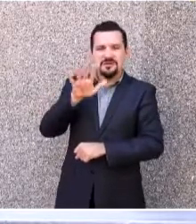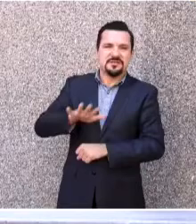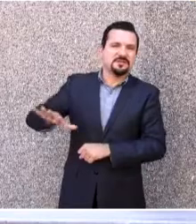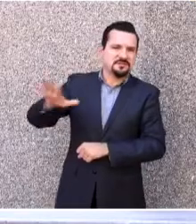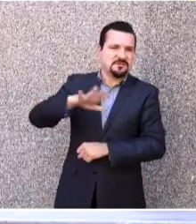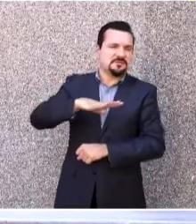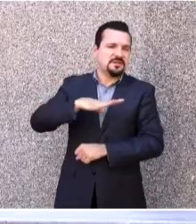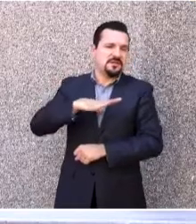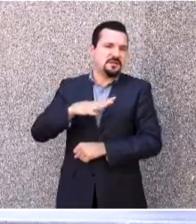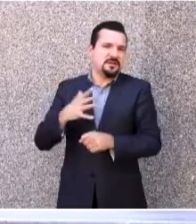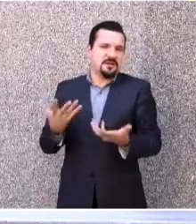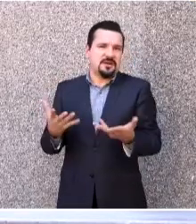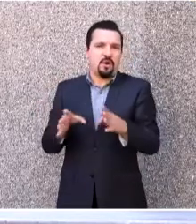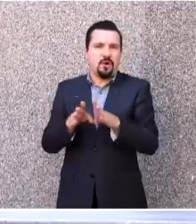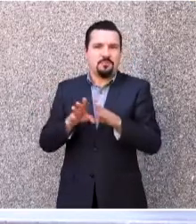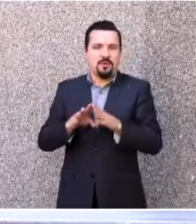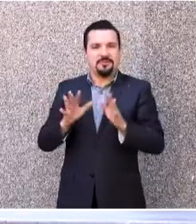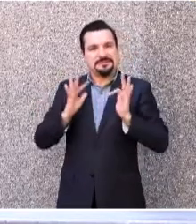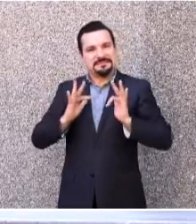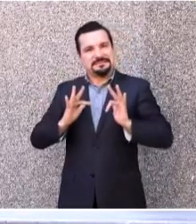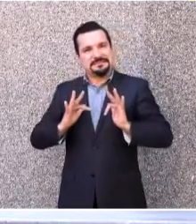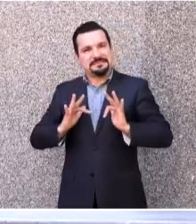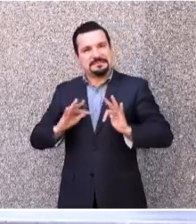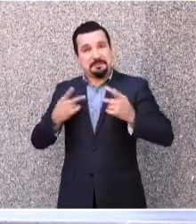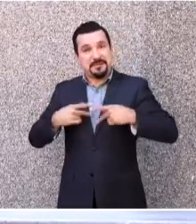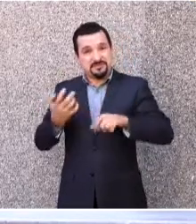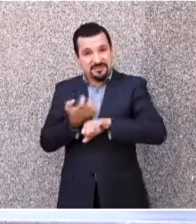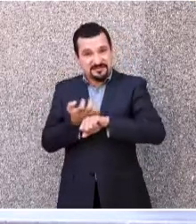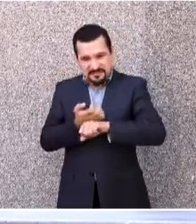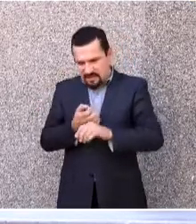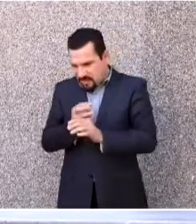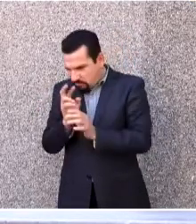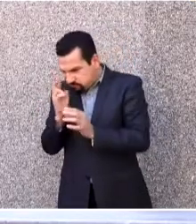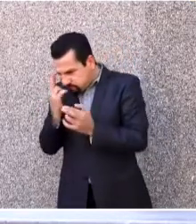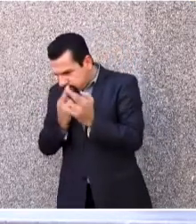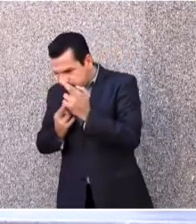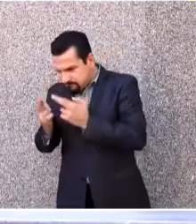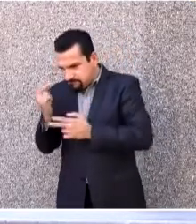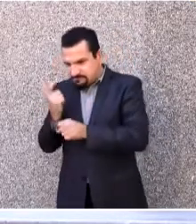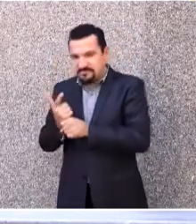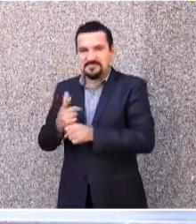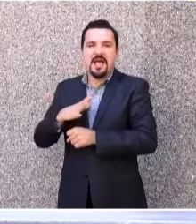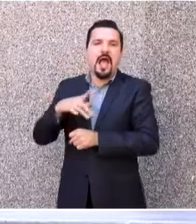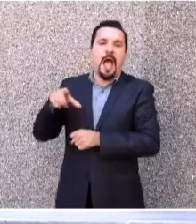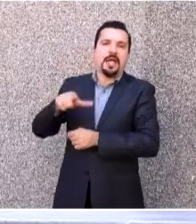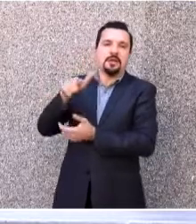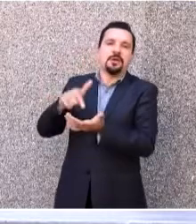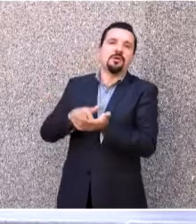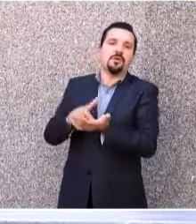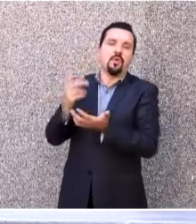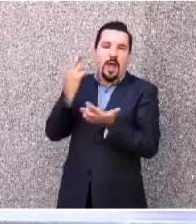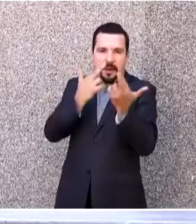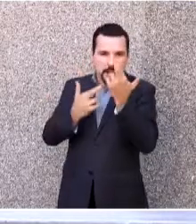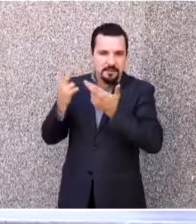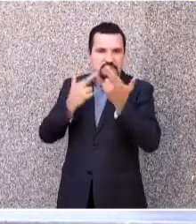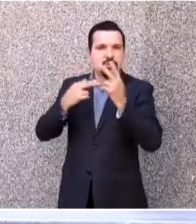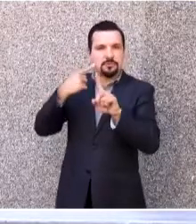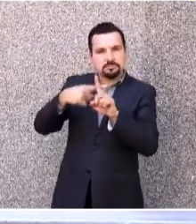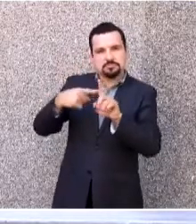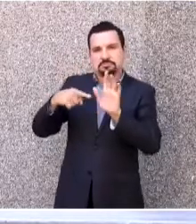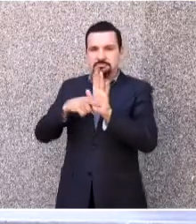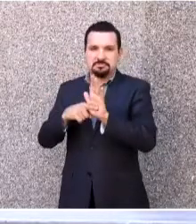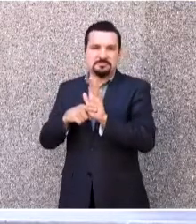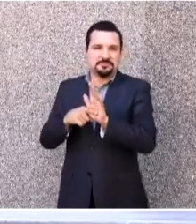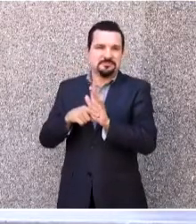la posibilidad de que sus muestras puedan ser estudiadas allí. Entonces, eso es importante que también la comunidad lo